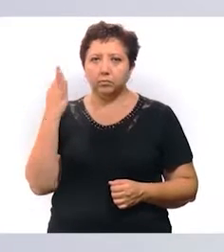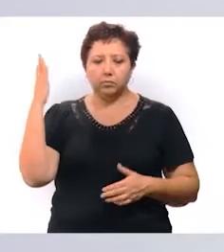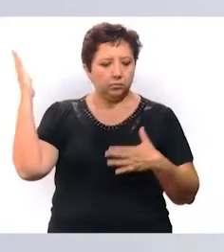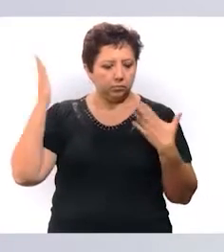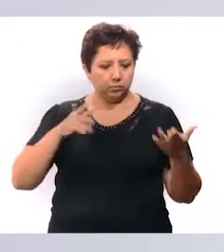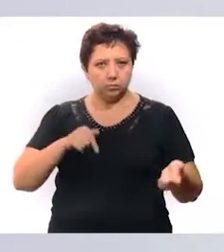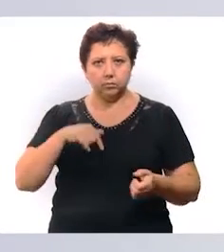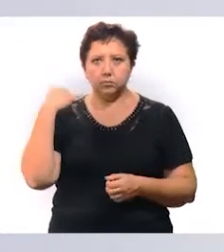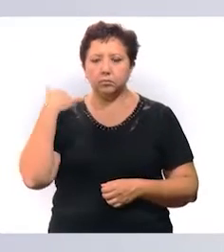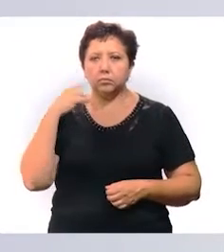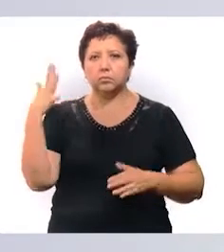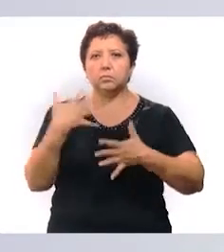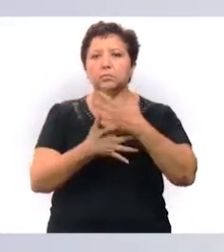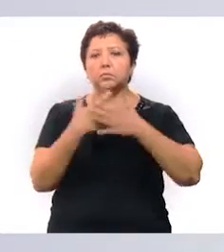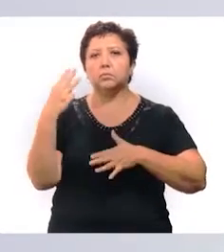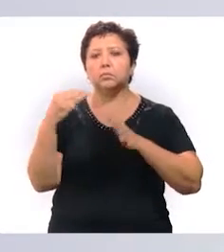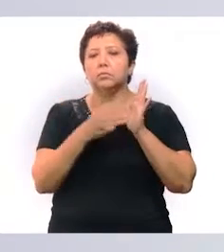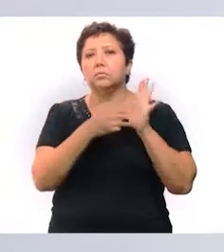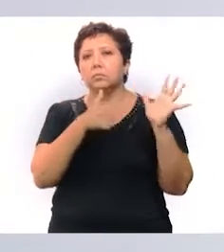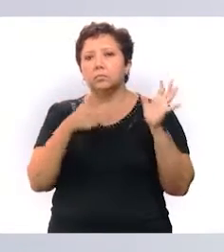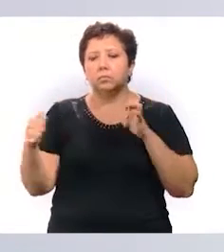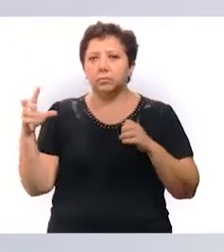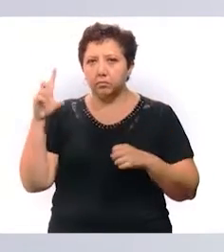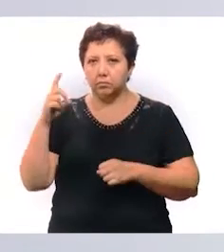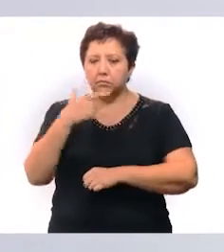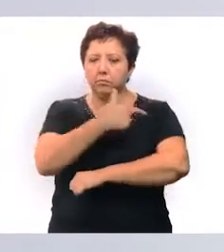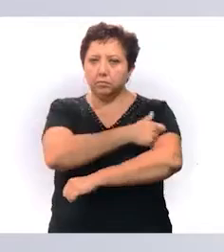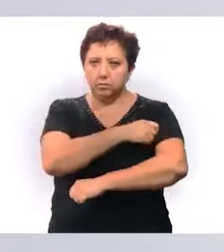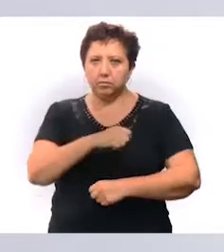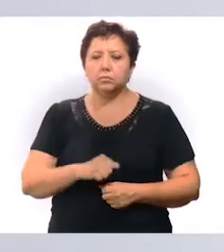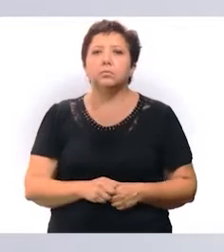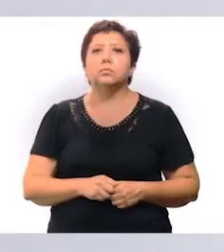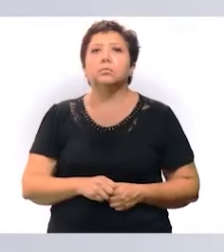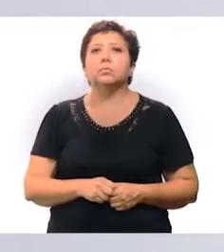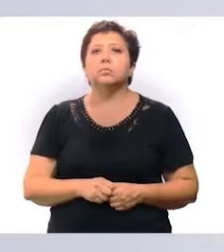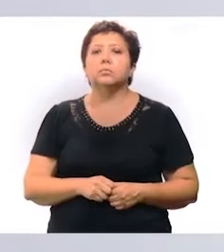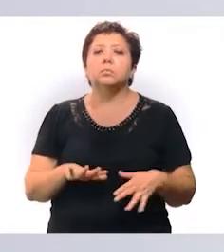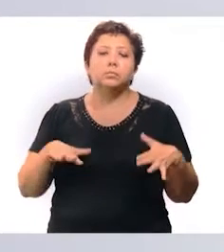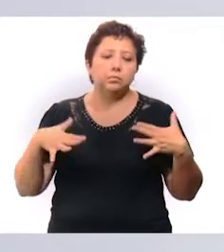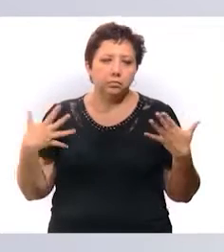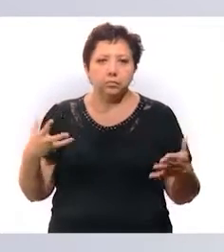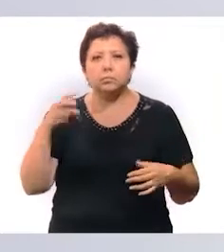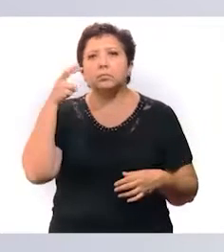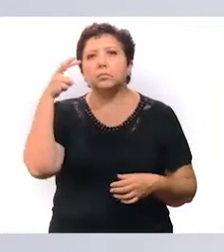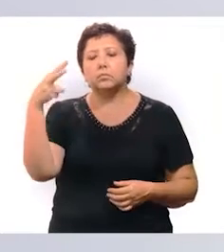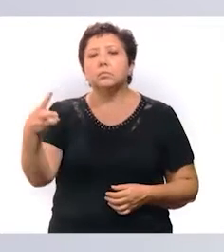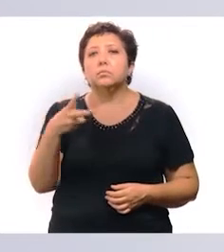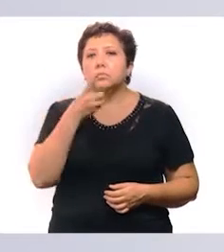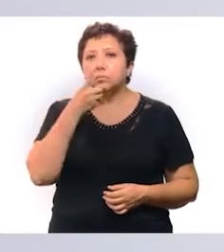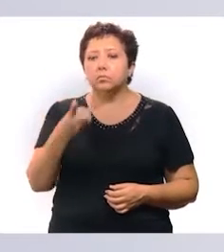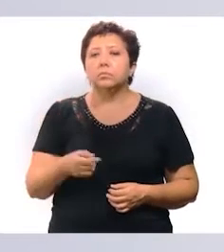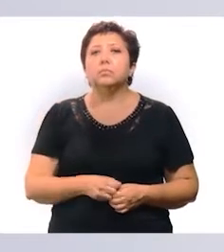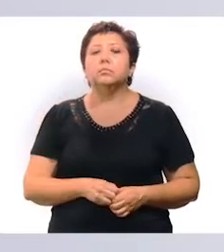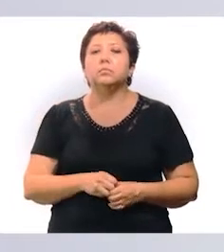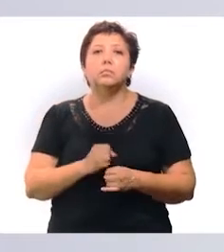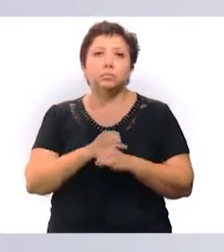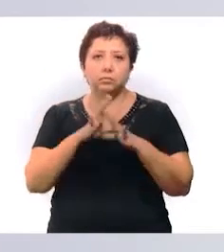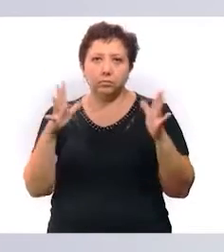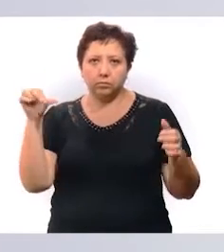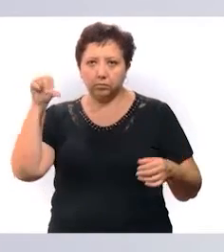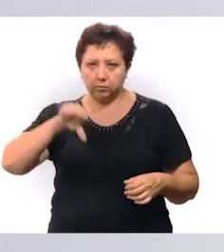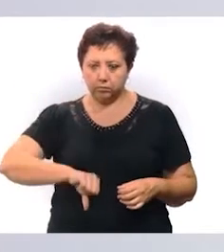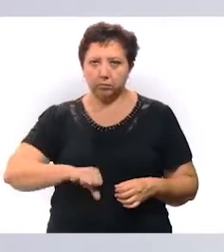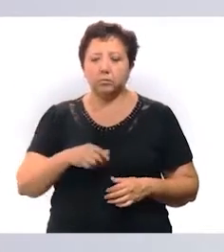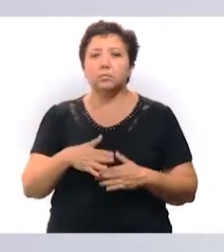llegaron a Yucatán 15.630 dosis de vacuna contra el coronavirus. Según consta en el último corte realizado